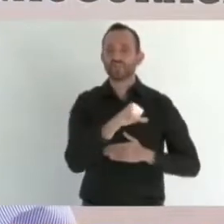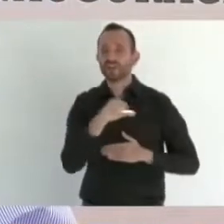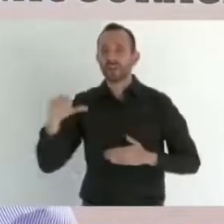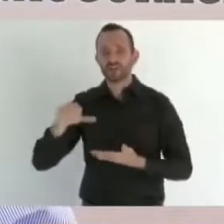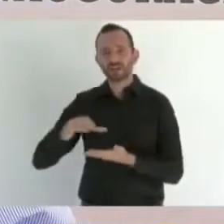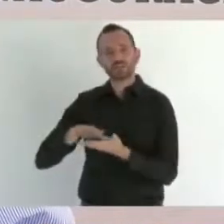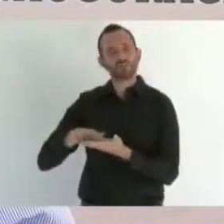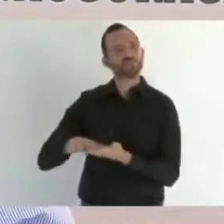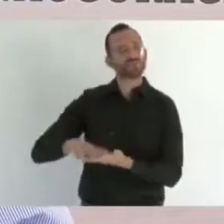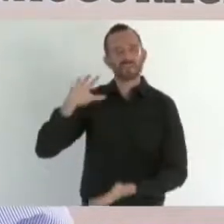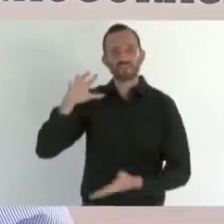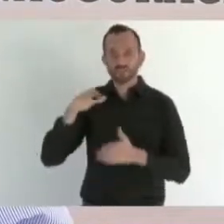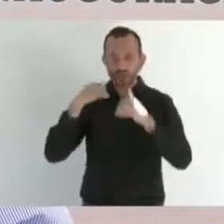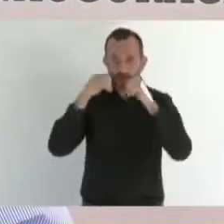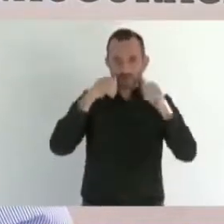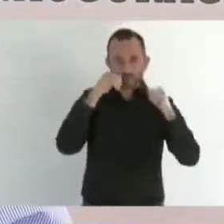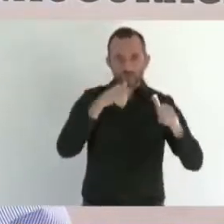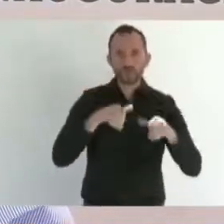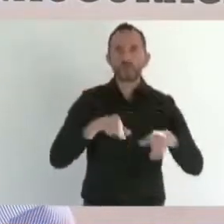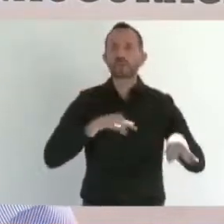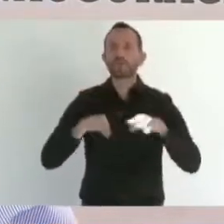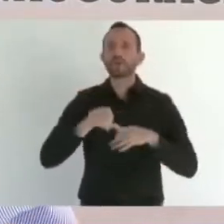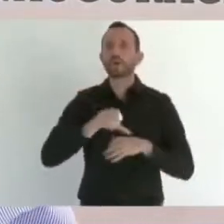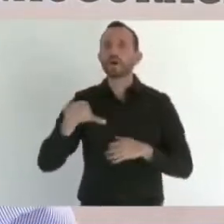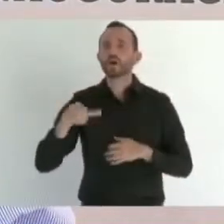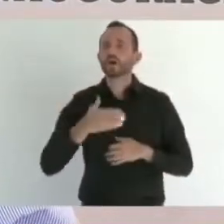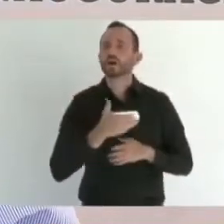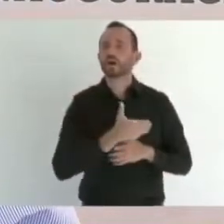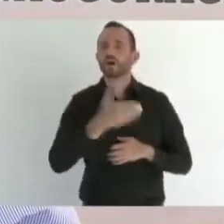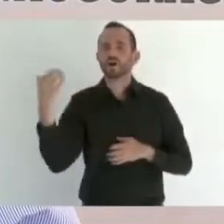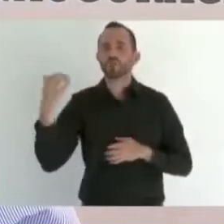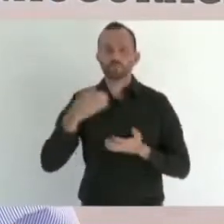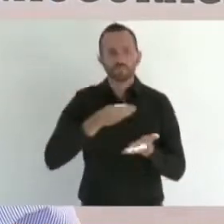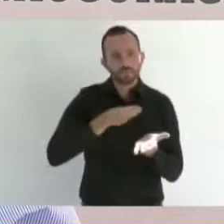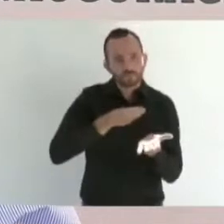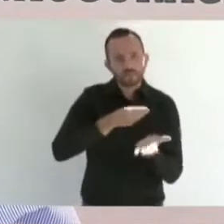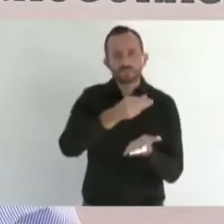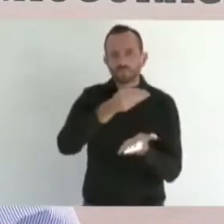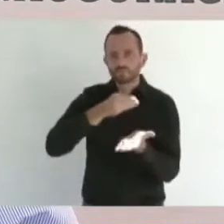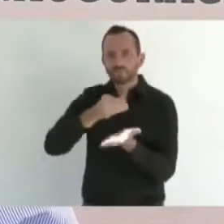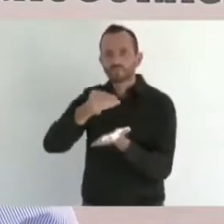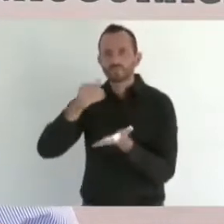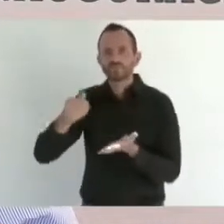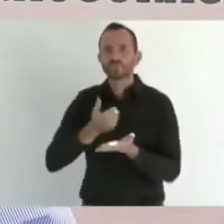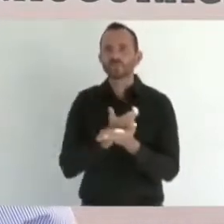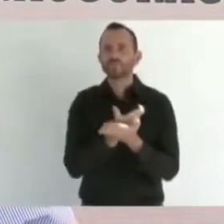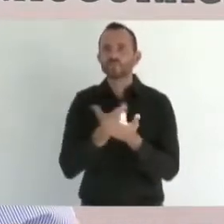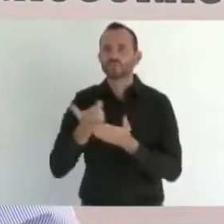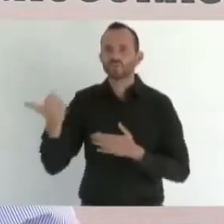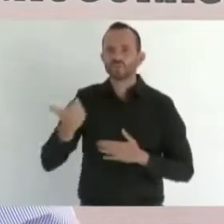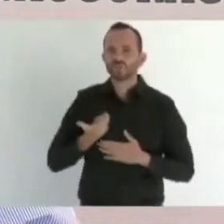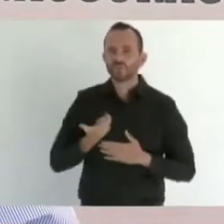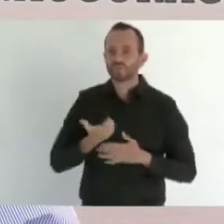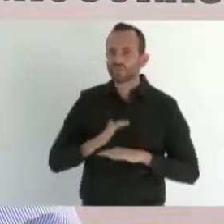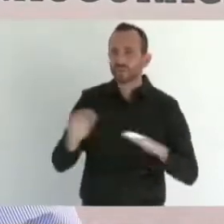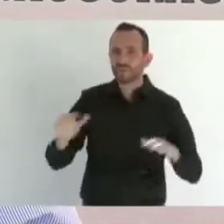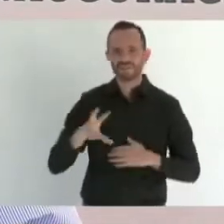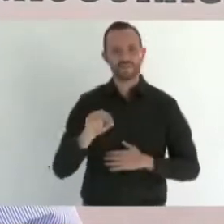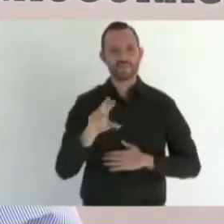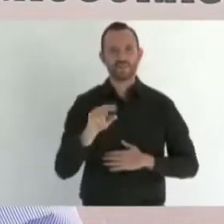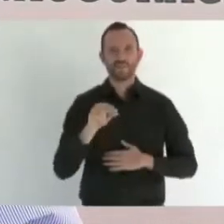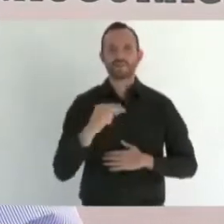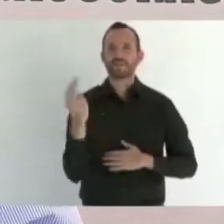a los jornaleros que no sólo sea salario sino que sean también todas las